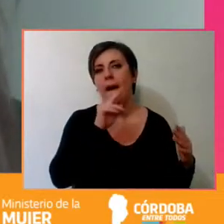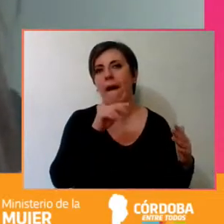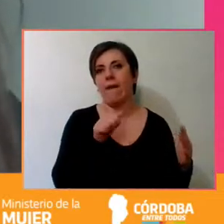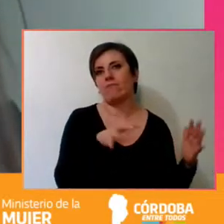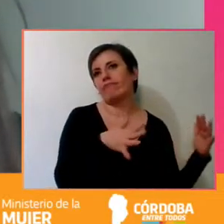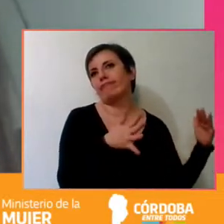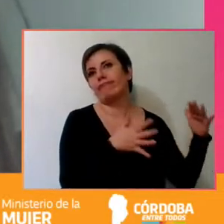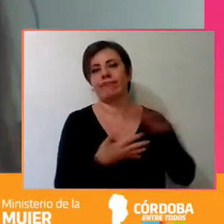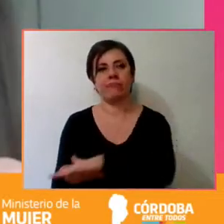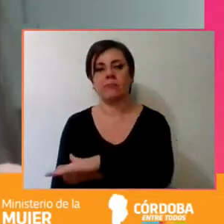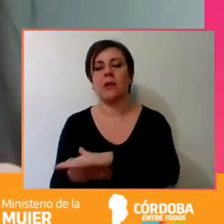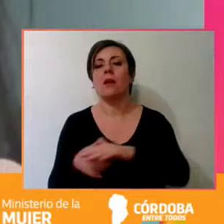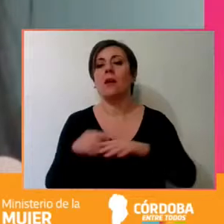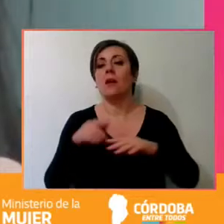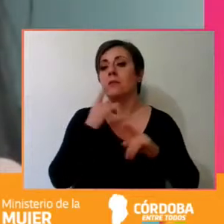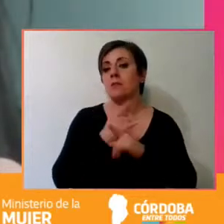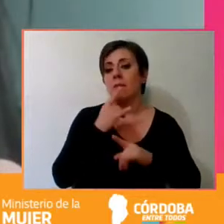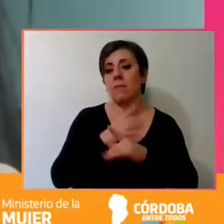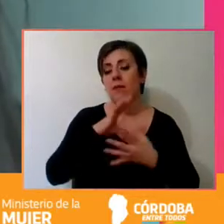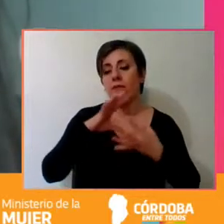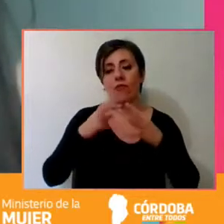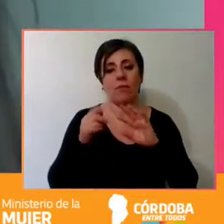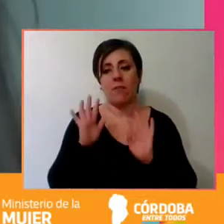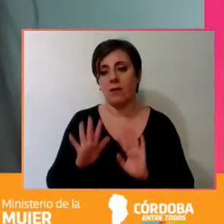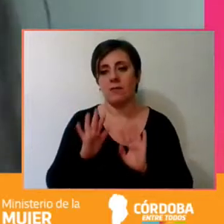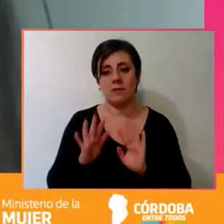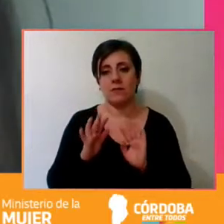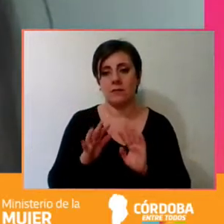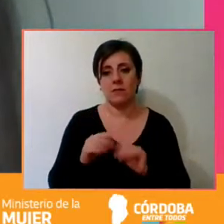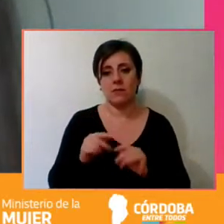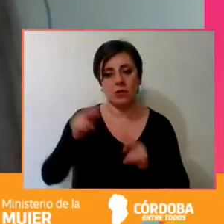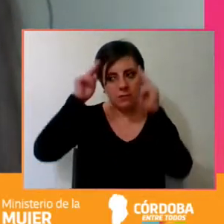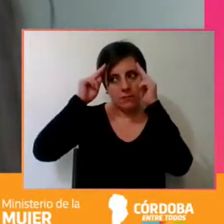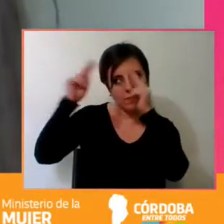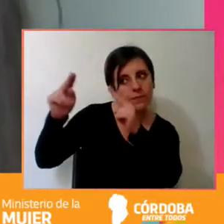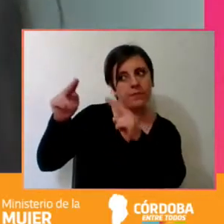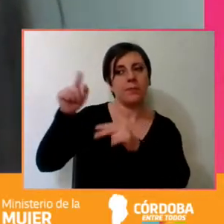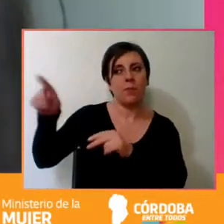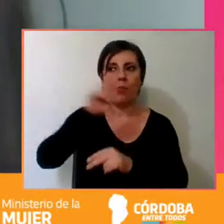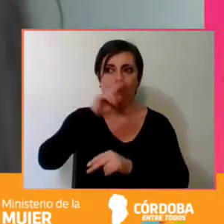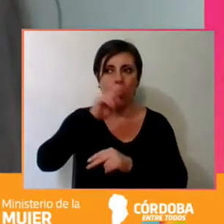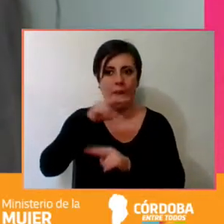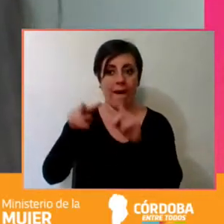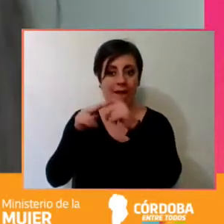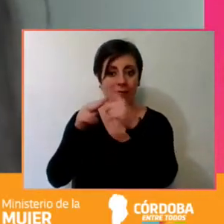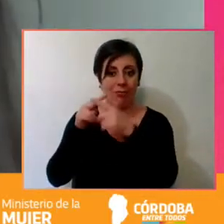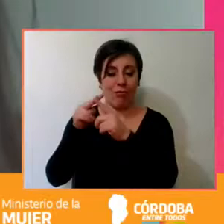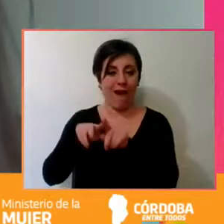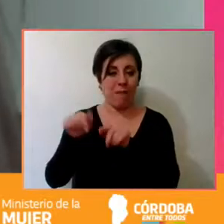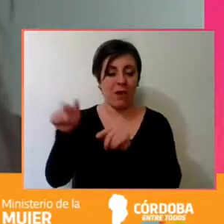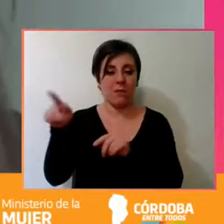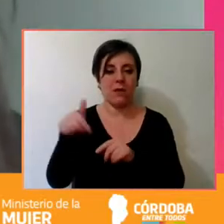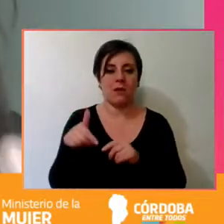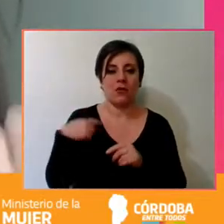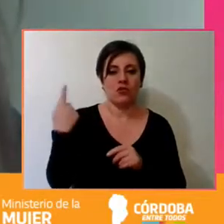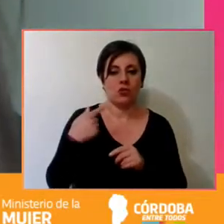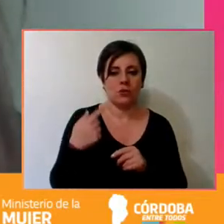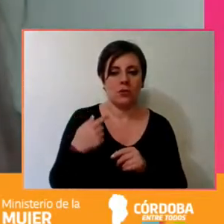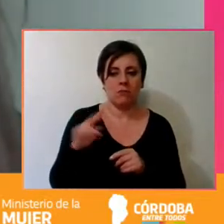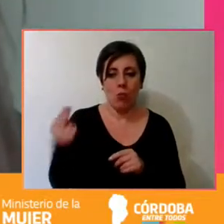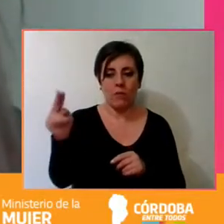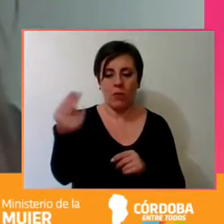comprender que todo este trabajo que estamos empujando honra a esas mujeres que dieron su vida para que todas podamos hoy día estar